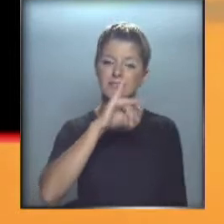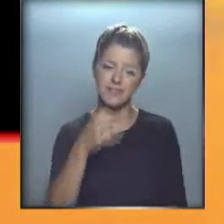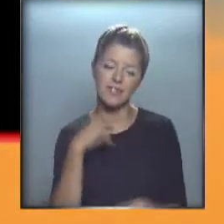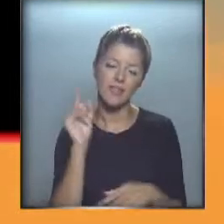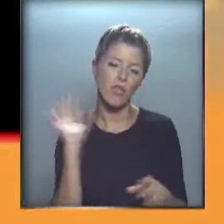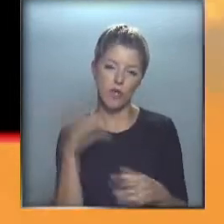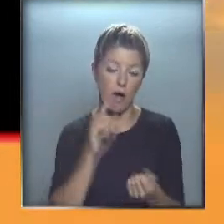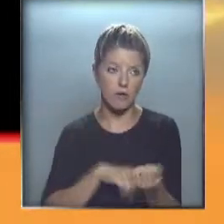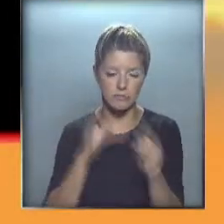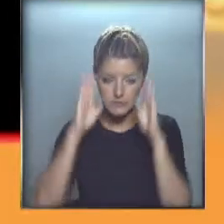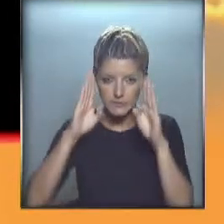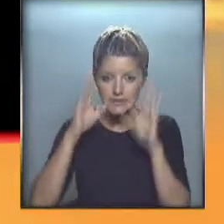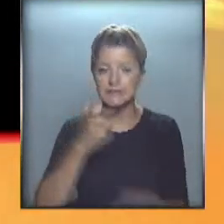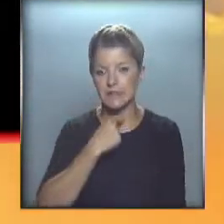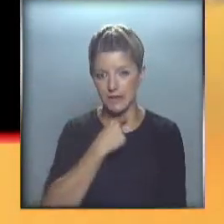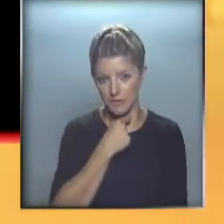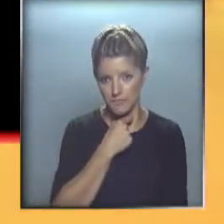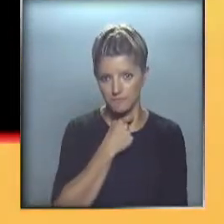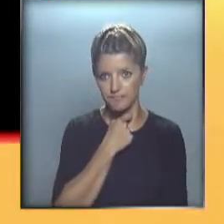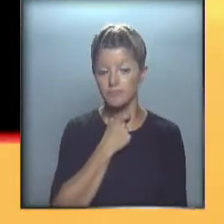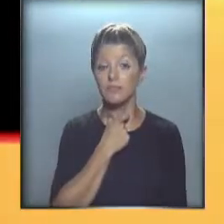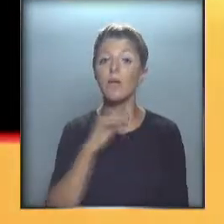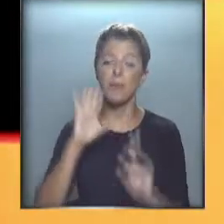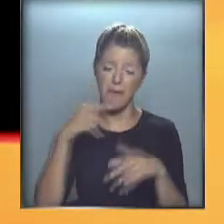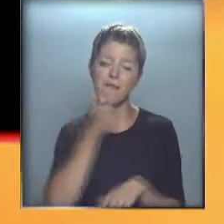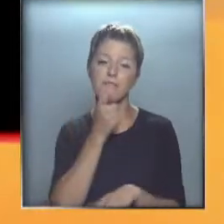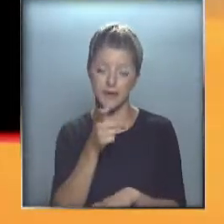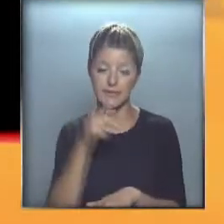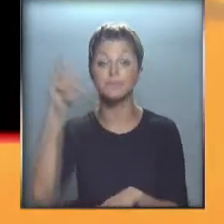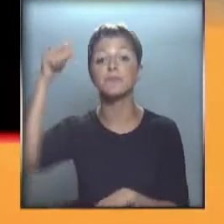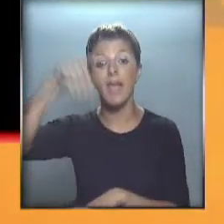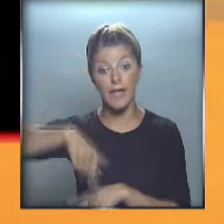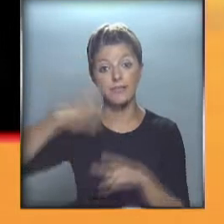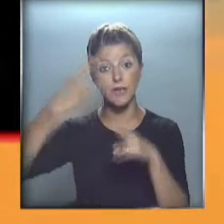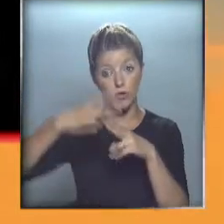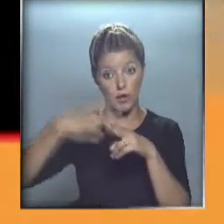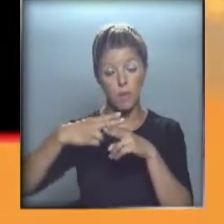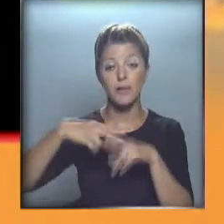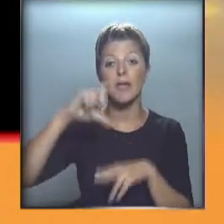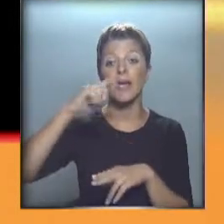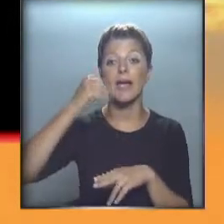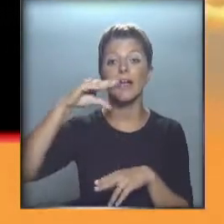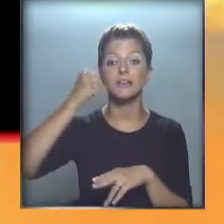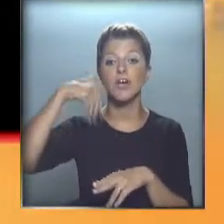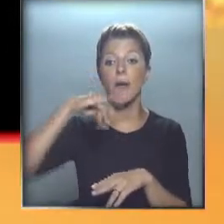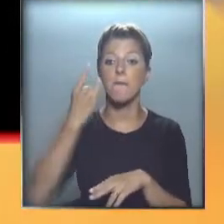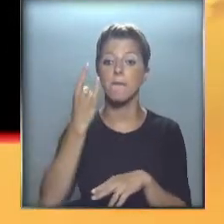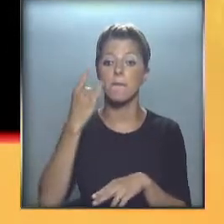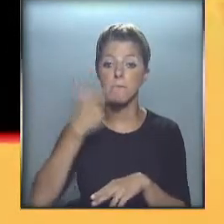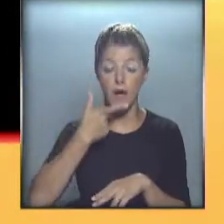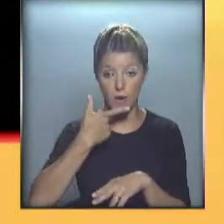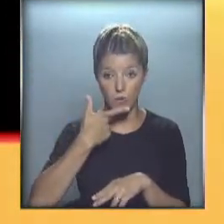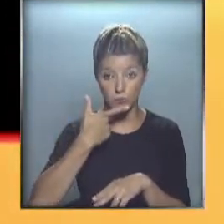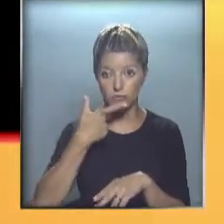adictivos. Exactamente, como el Candy Crush. Lo más importante es que son sencillos. Este se llama Catch a Mouse, atrapar el mouse, el